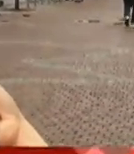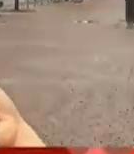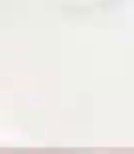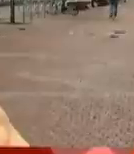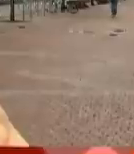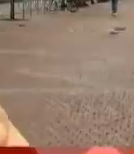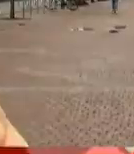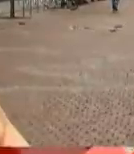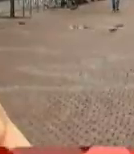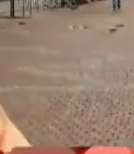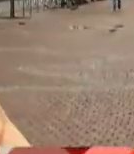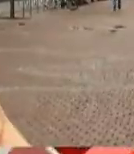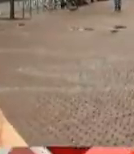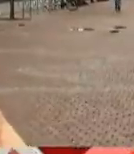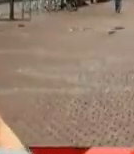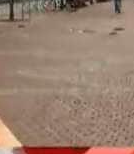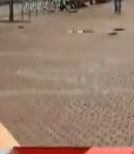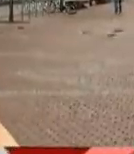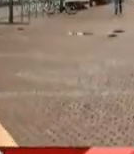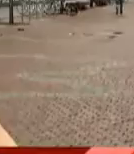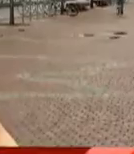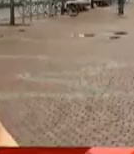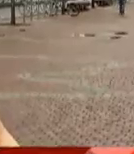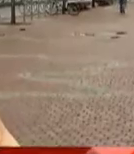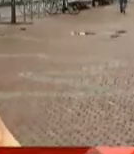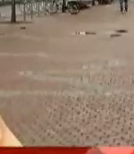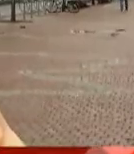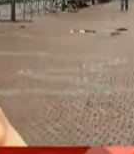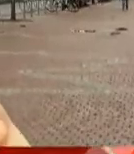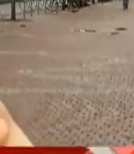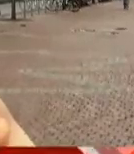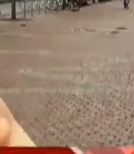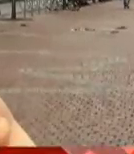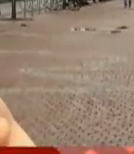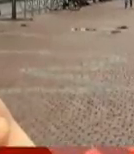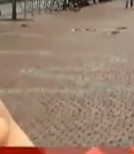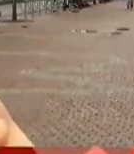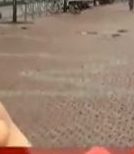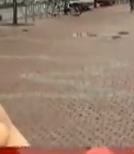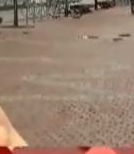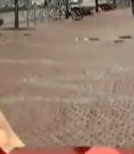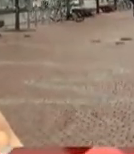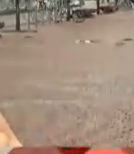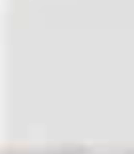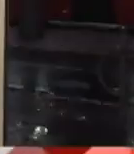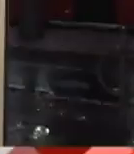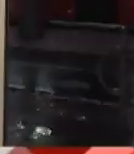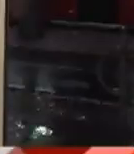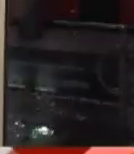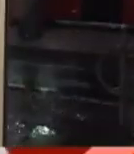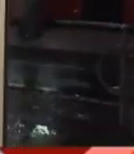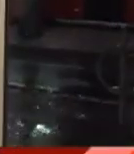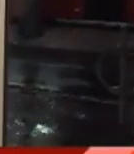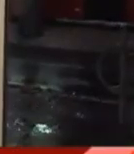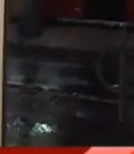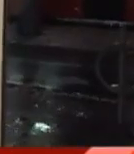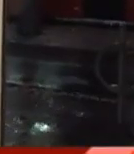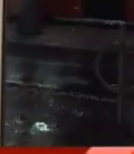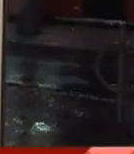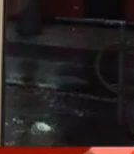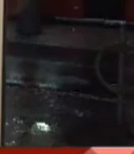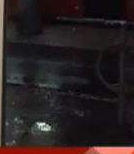reconoció. A veces pues nos crucifican cuando decimos la verdad, pero tenemos que decirla. Y